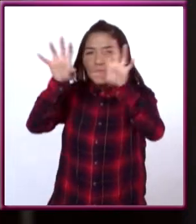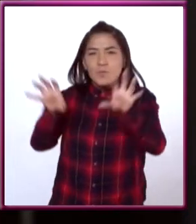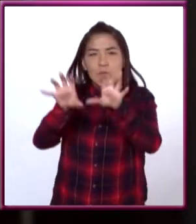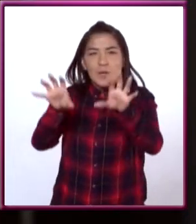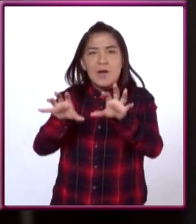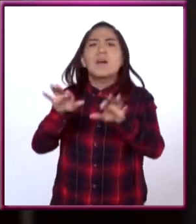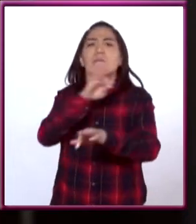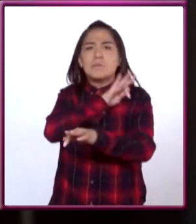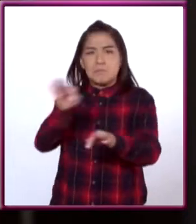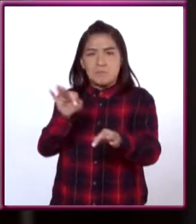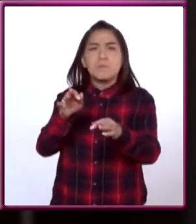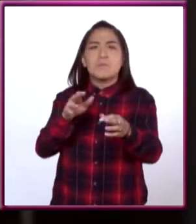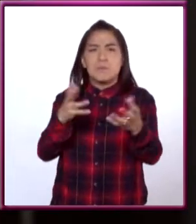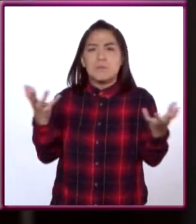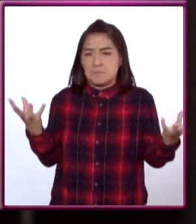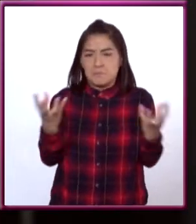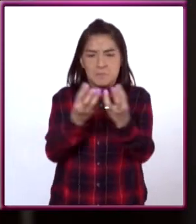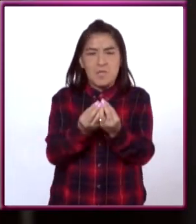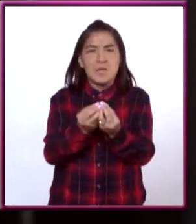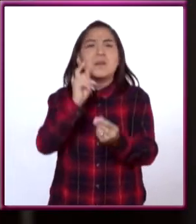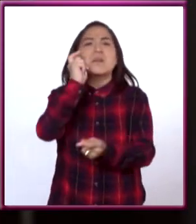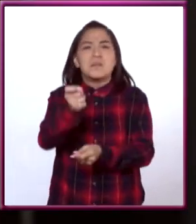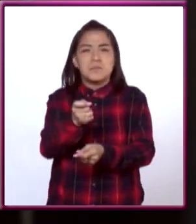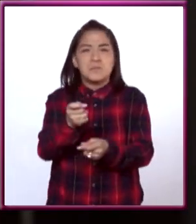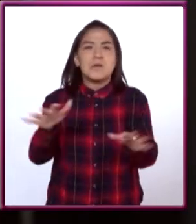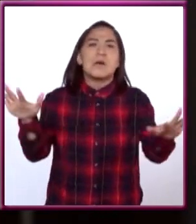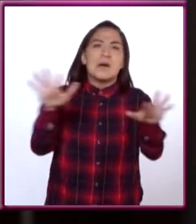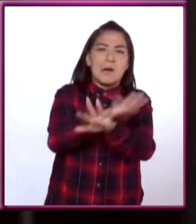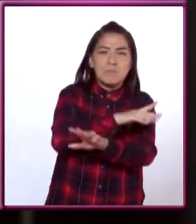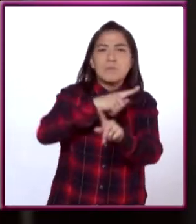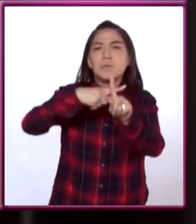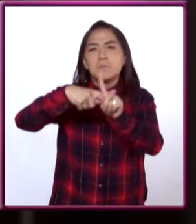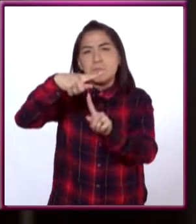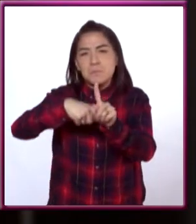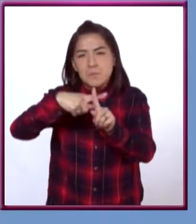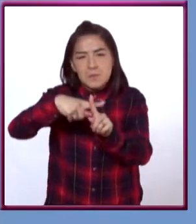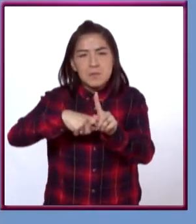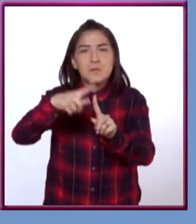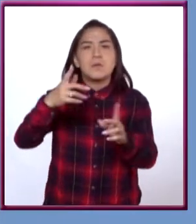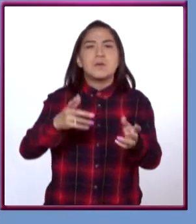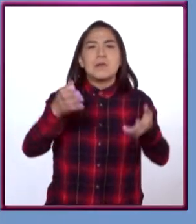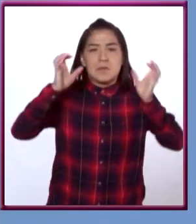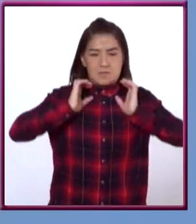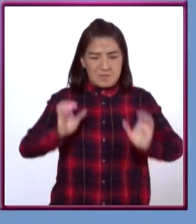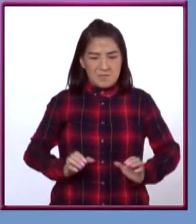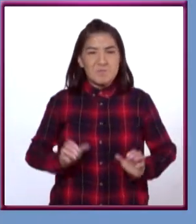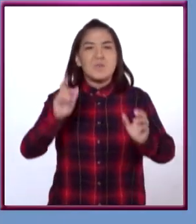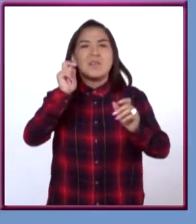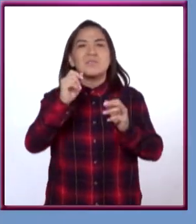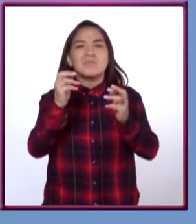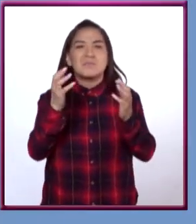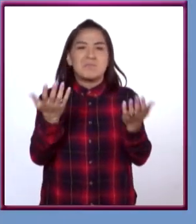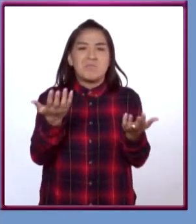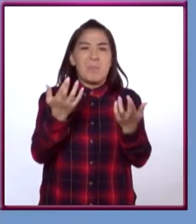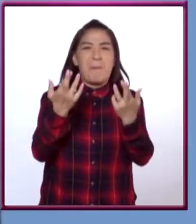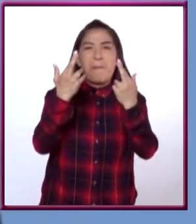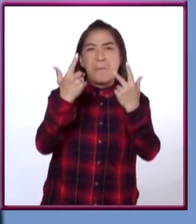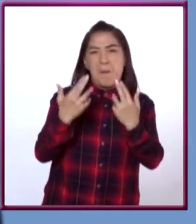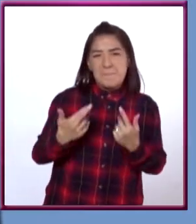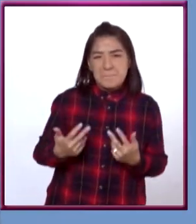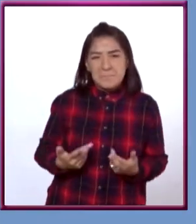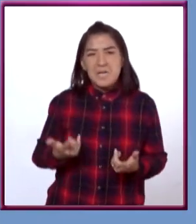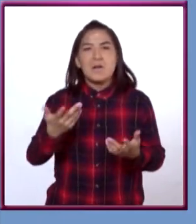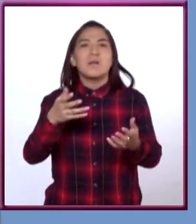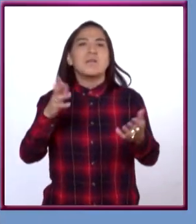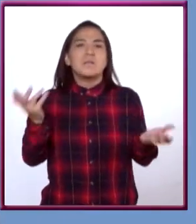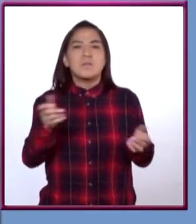y puedes trabajar con ella simulando cambios de temperatura, un cuerpo que se deforma, un cuerpo que